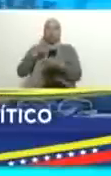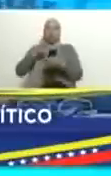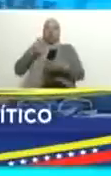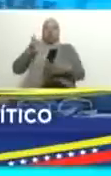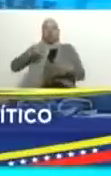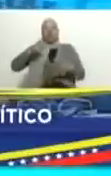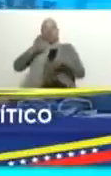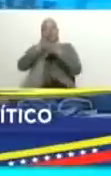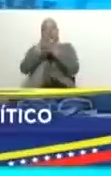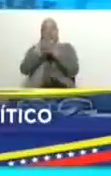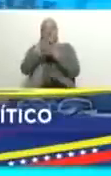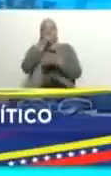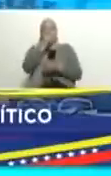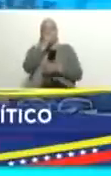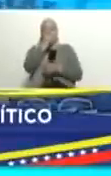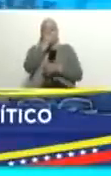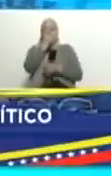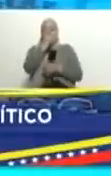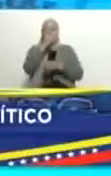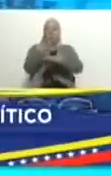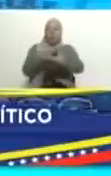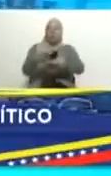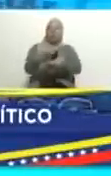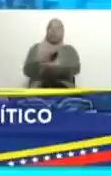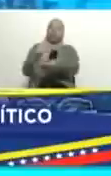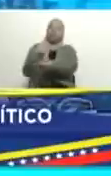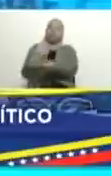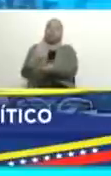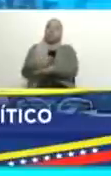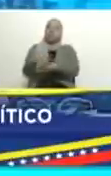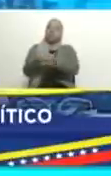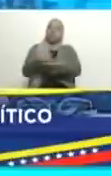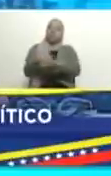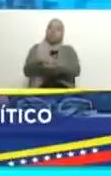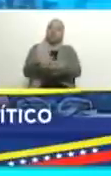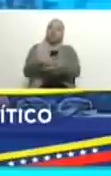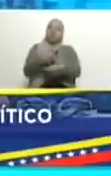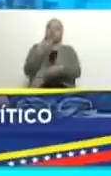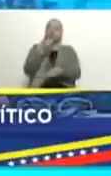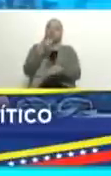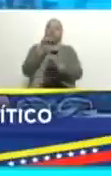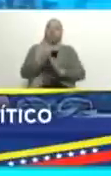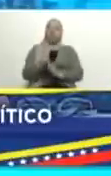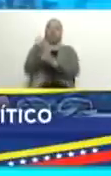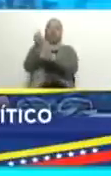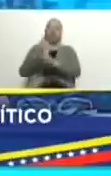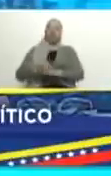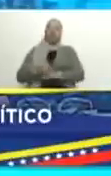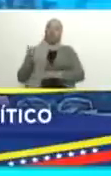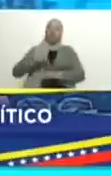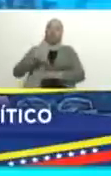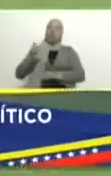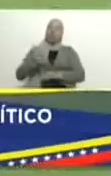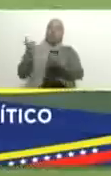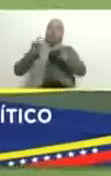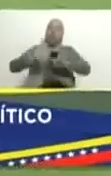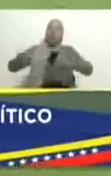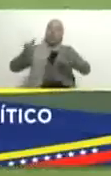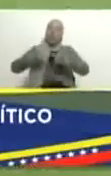compañeros, compañeras, gobernadores, gobernadoras, ministros, ministras, líderes, necesitamos